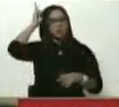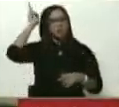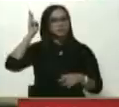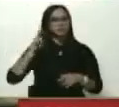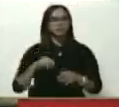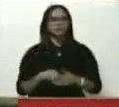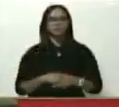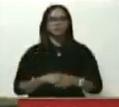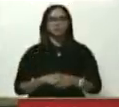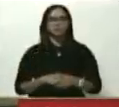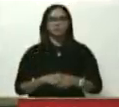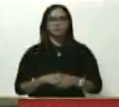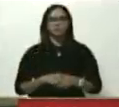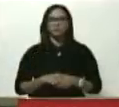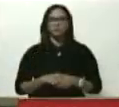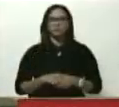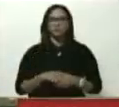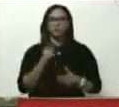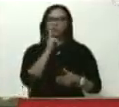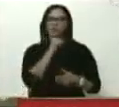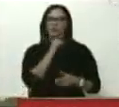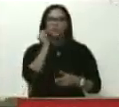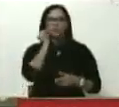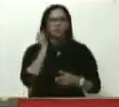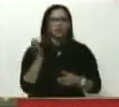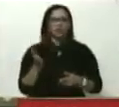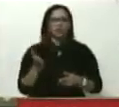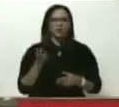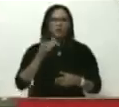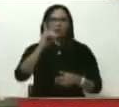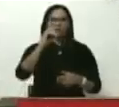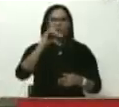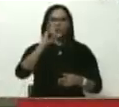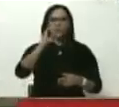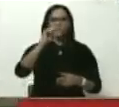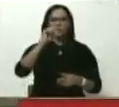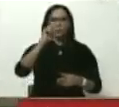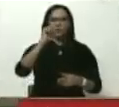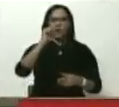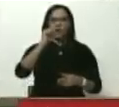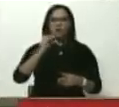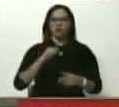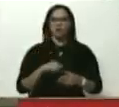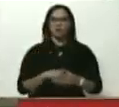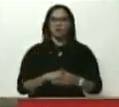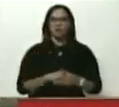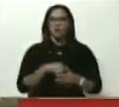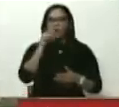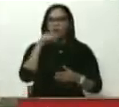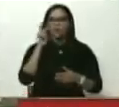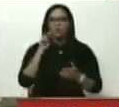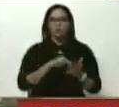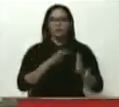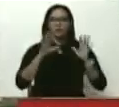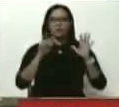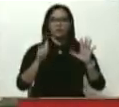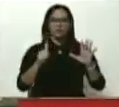en Perú no es para alegrarse, señora, ¿cómo se llama ella? Dina Boluarte, porque desde el año